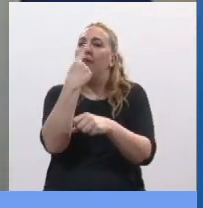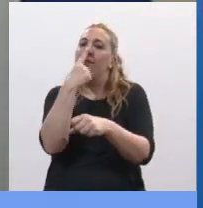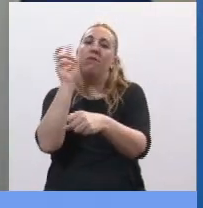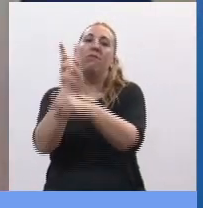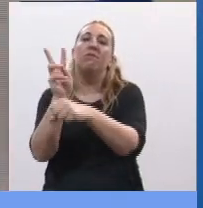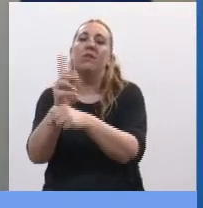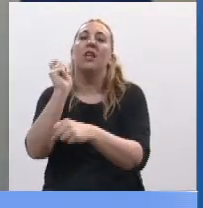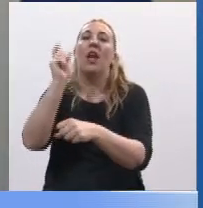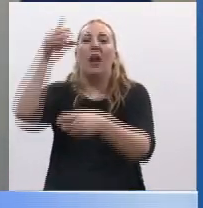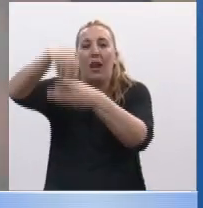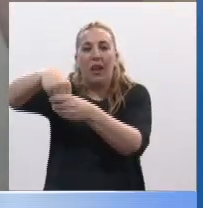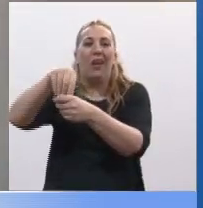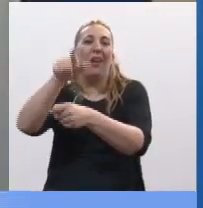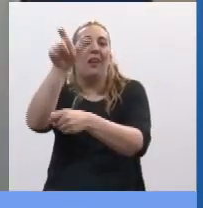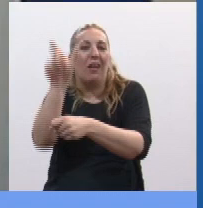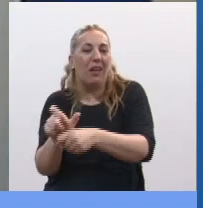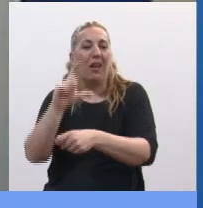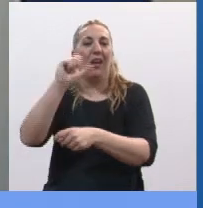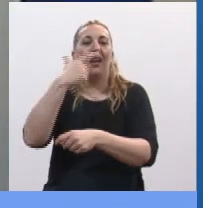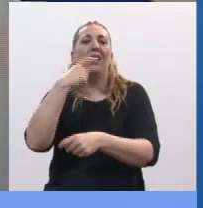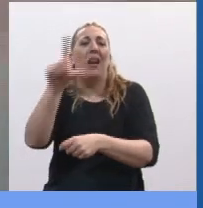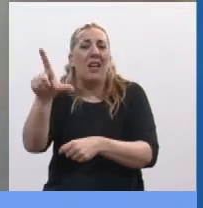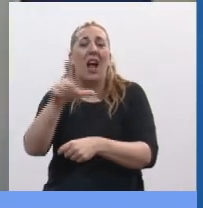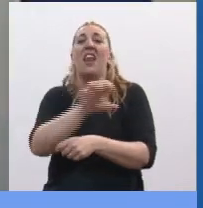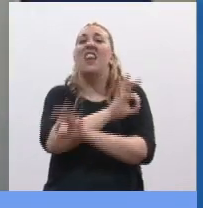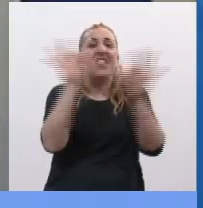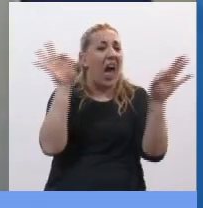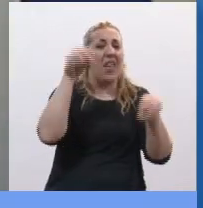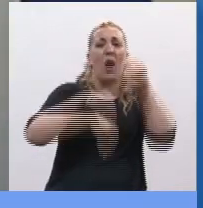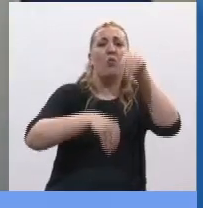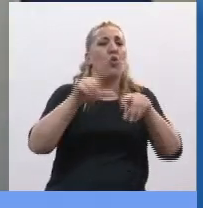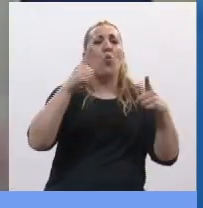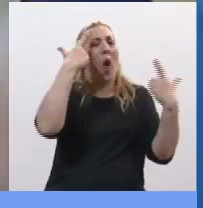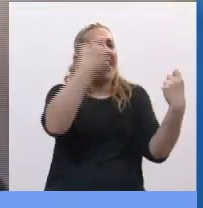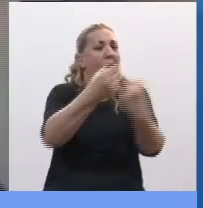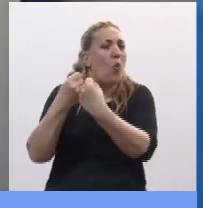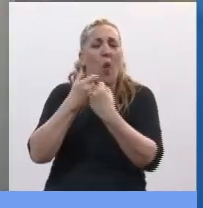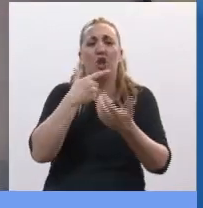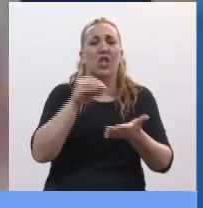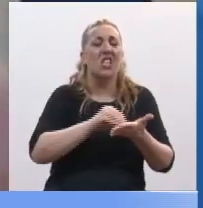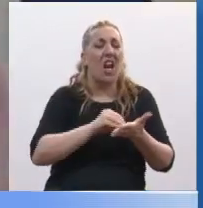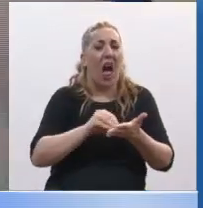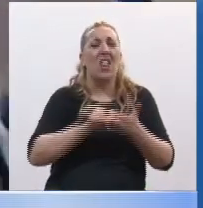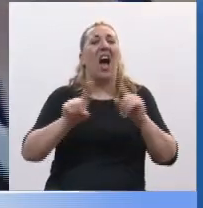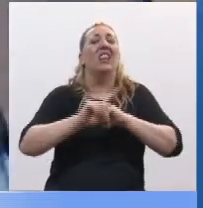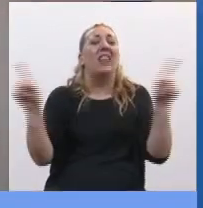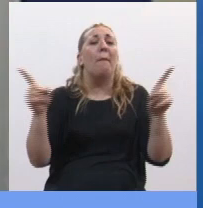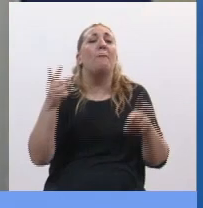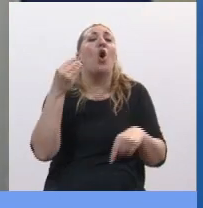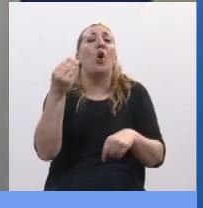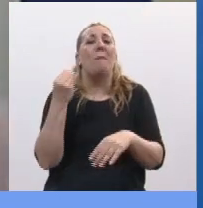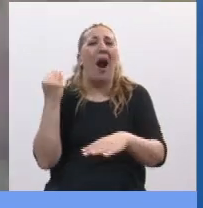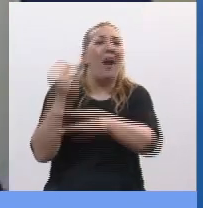irregular Eduardo Casal, que como lo dije en la comisión, jamás fue votado por nadie, no tiene acuerdo de Senado, ni siquiera para ser